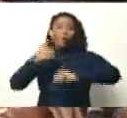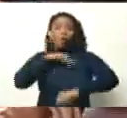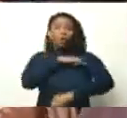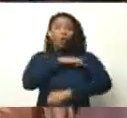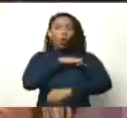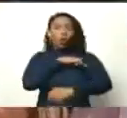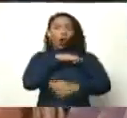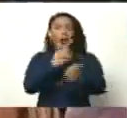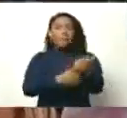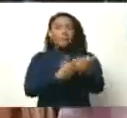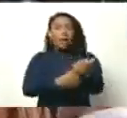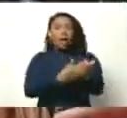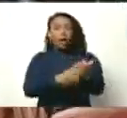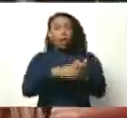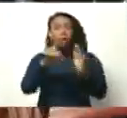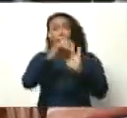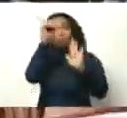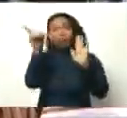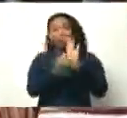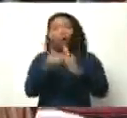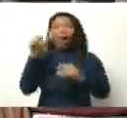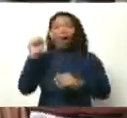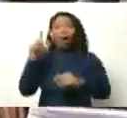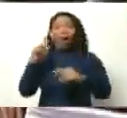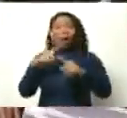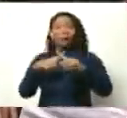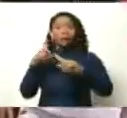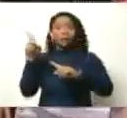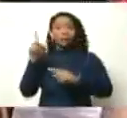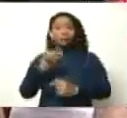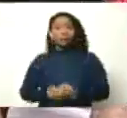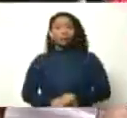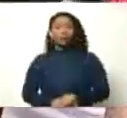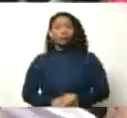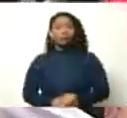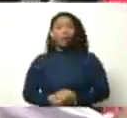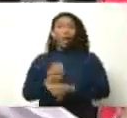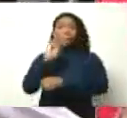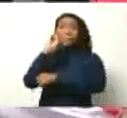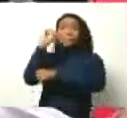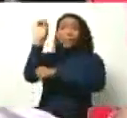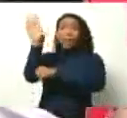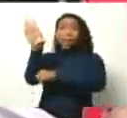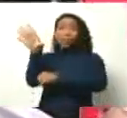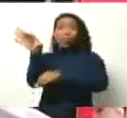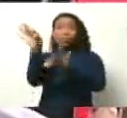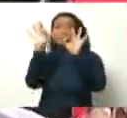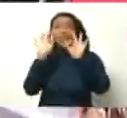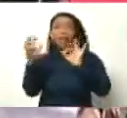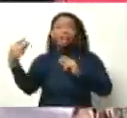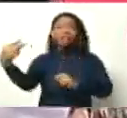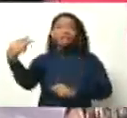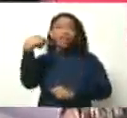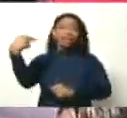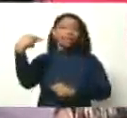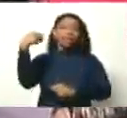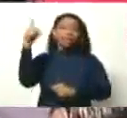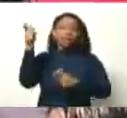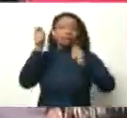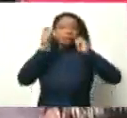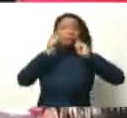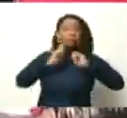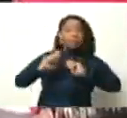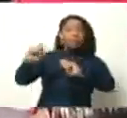el diplomático Alex Saab. Nuestro enviado especial ha sido víctima del intento